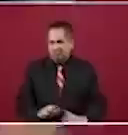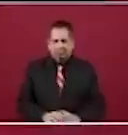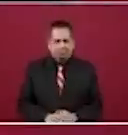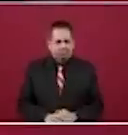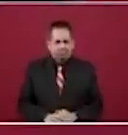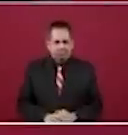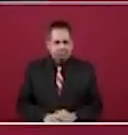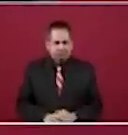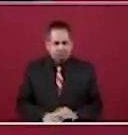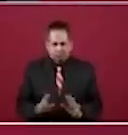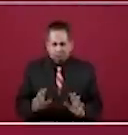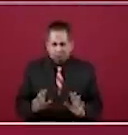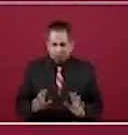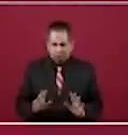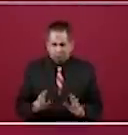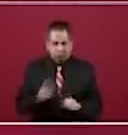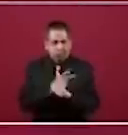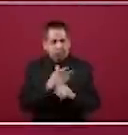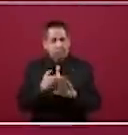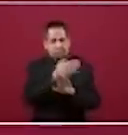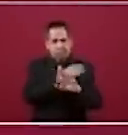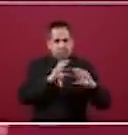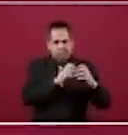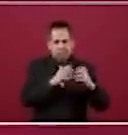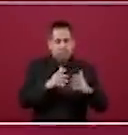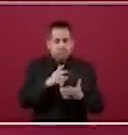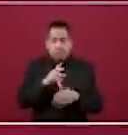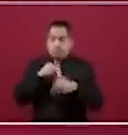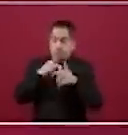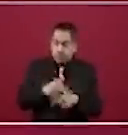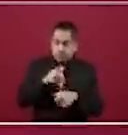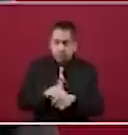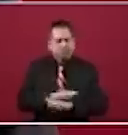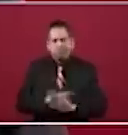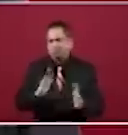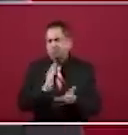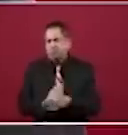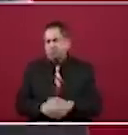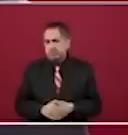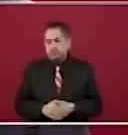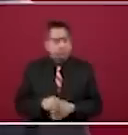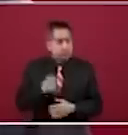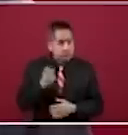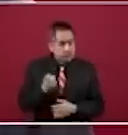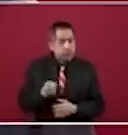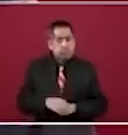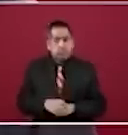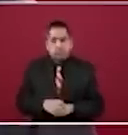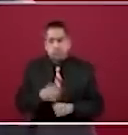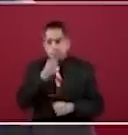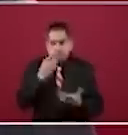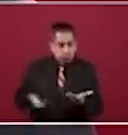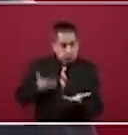lo que se venía haciendo, no se va a permitir. Entonces, todo lo que aquí se